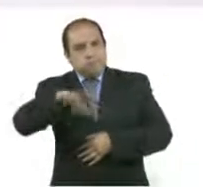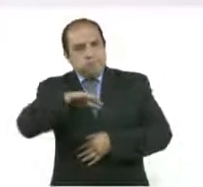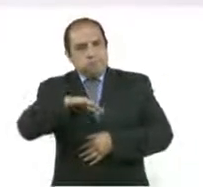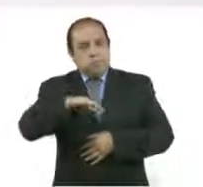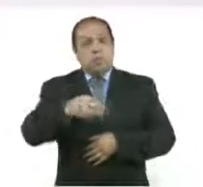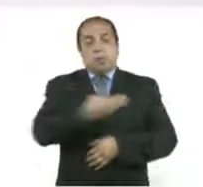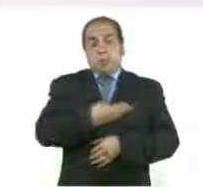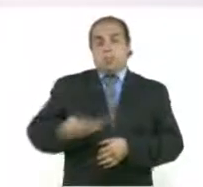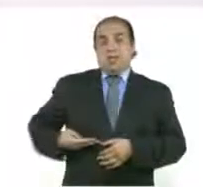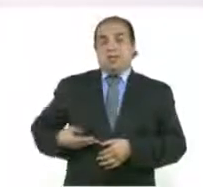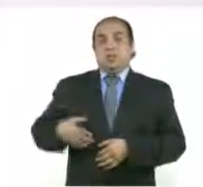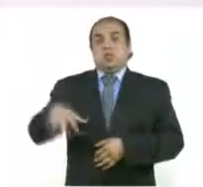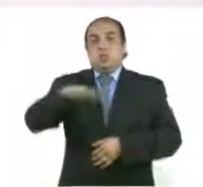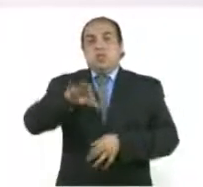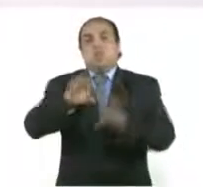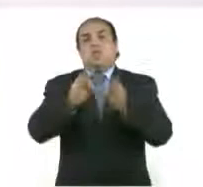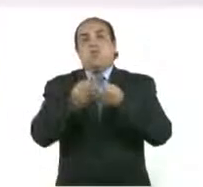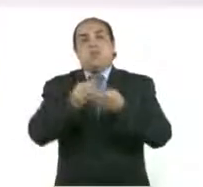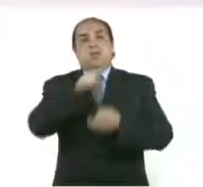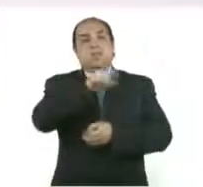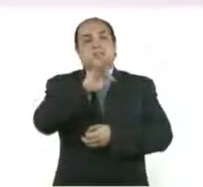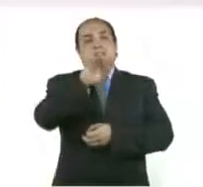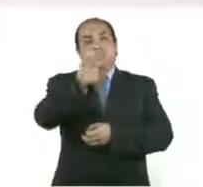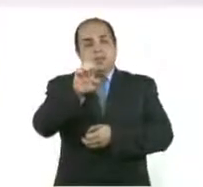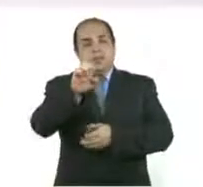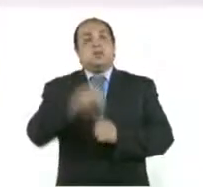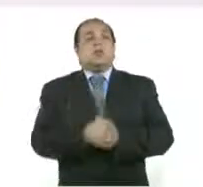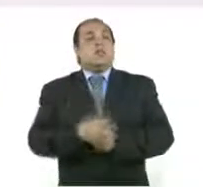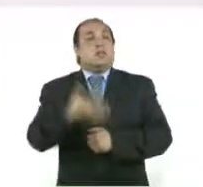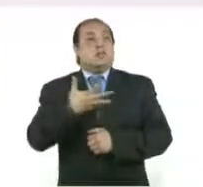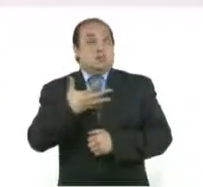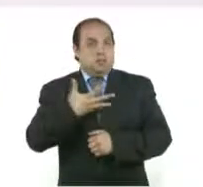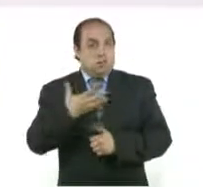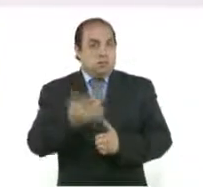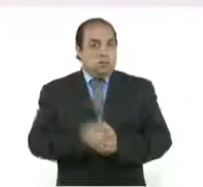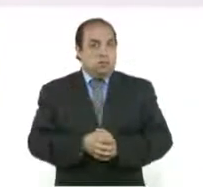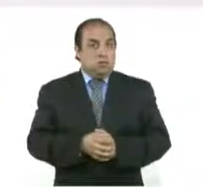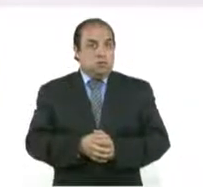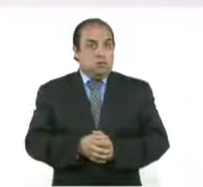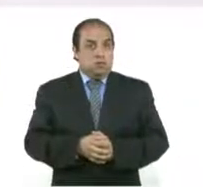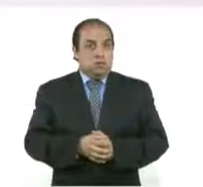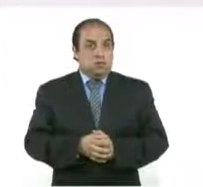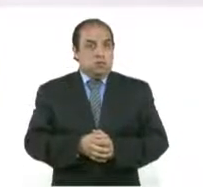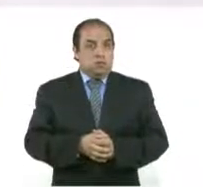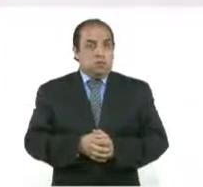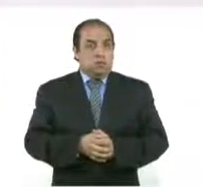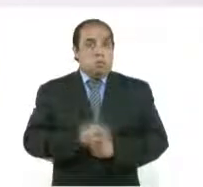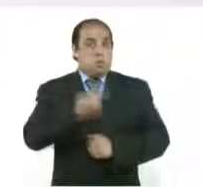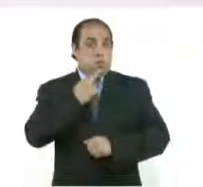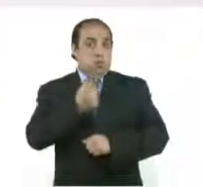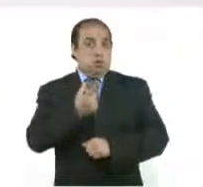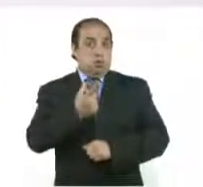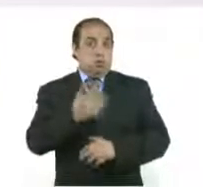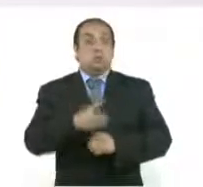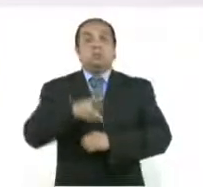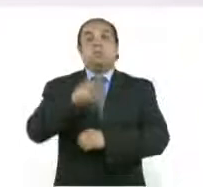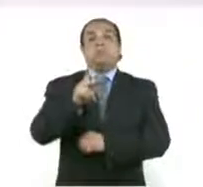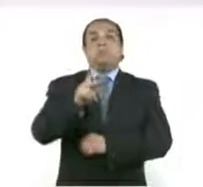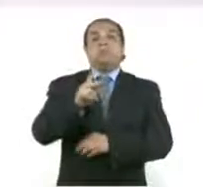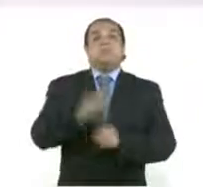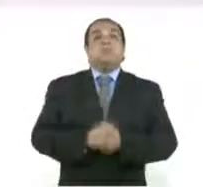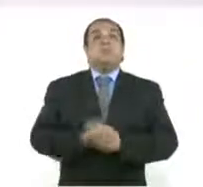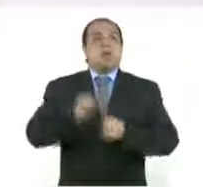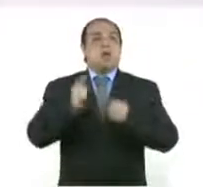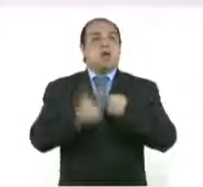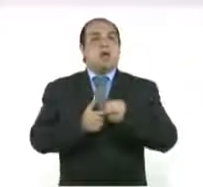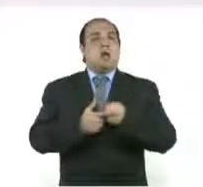el presidente para que Comisión Federal de Electricidad tenga la fortaleza. Pero es algo que nos dice